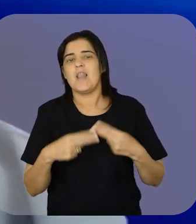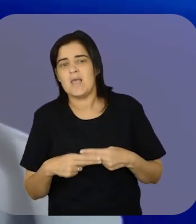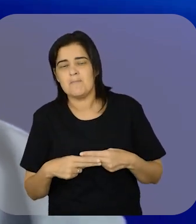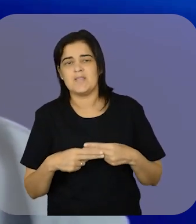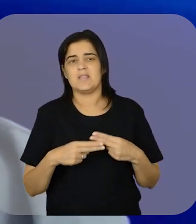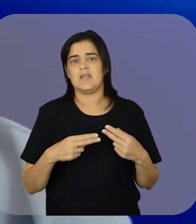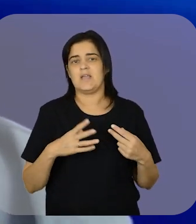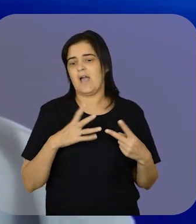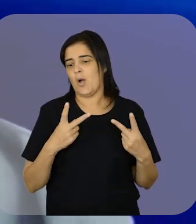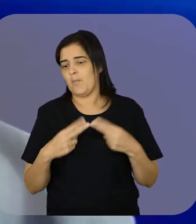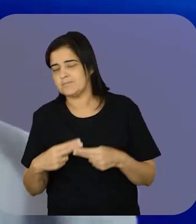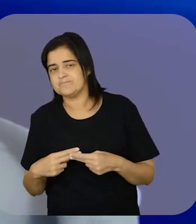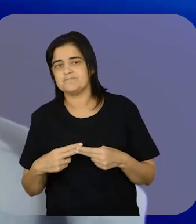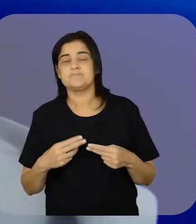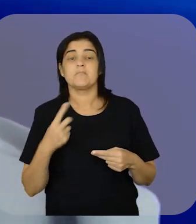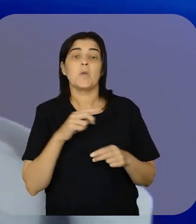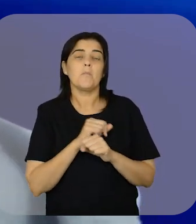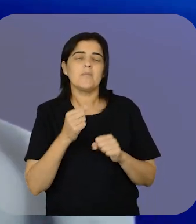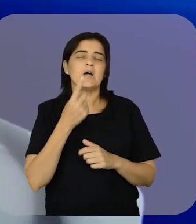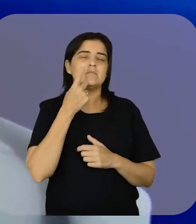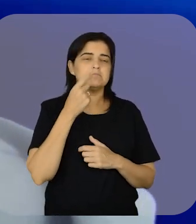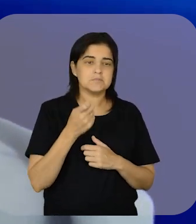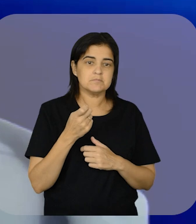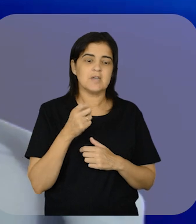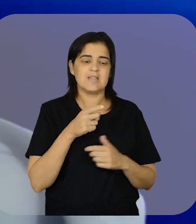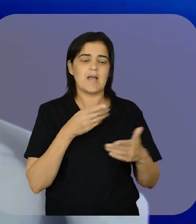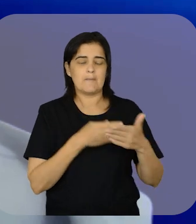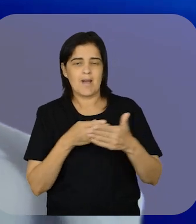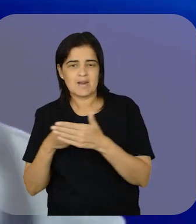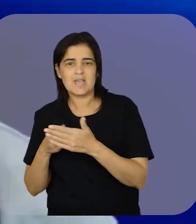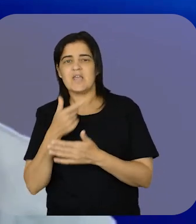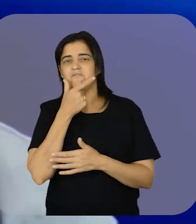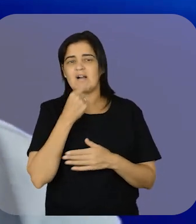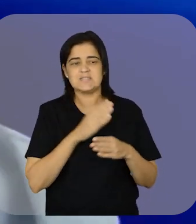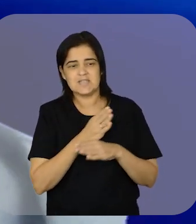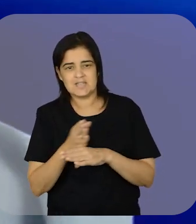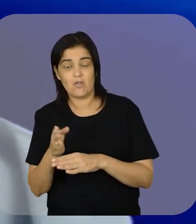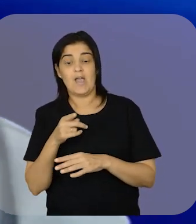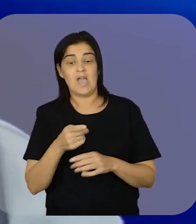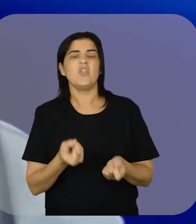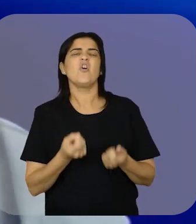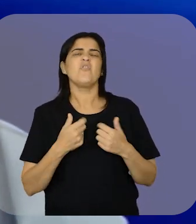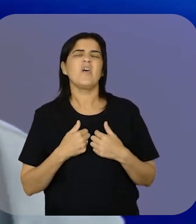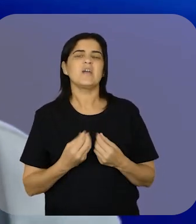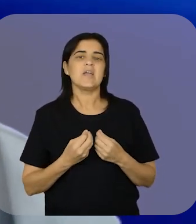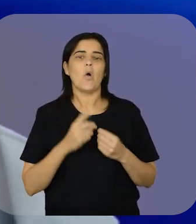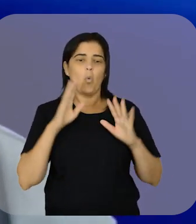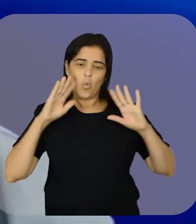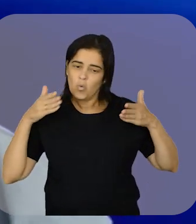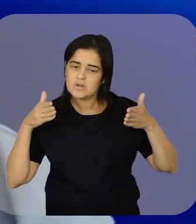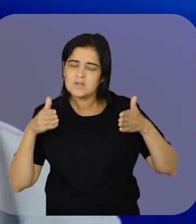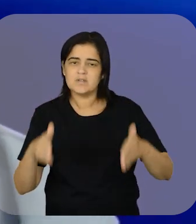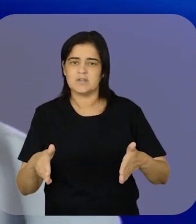es limitado y el poder identificar estas barreras y estos facilitadores van a permitir un